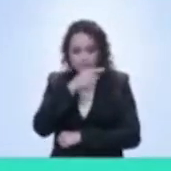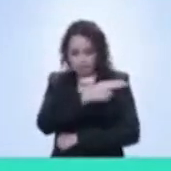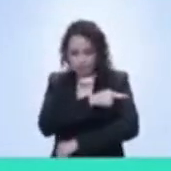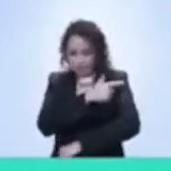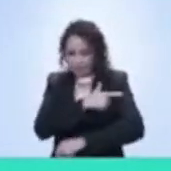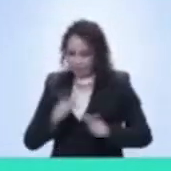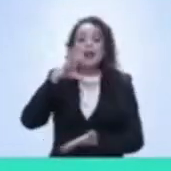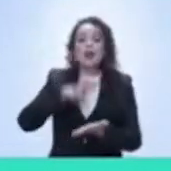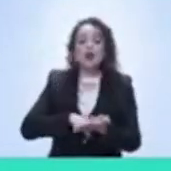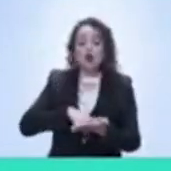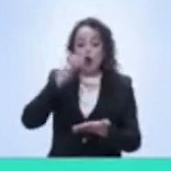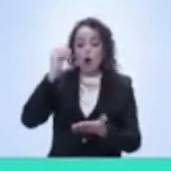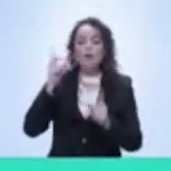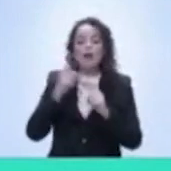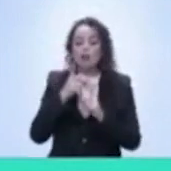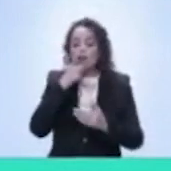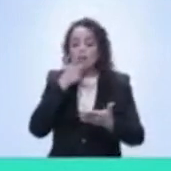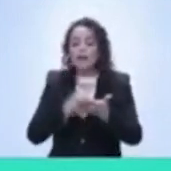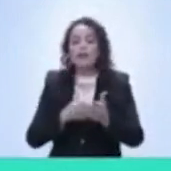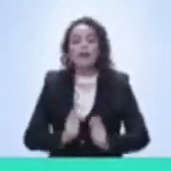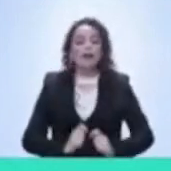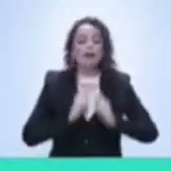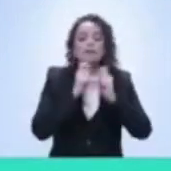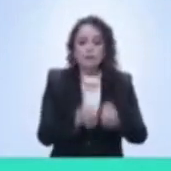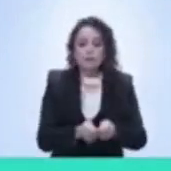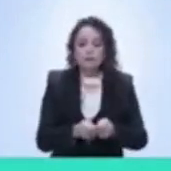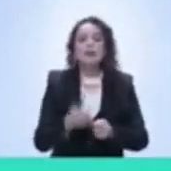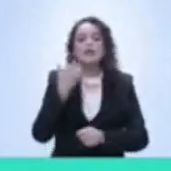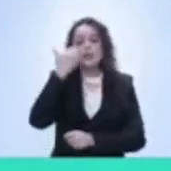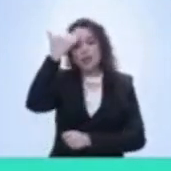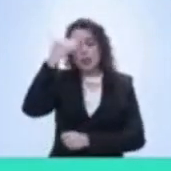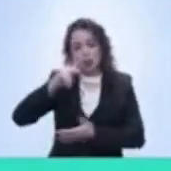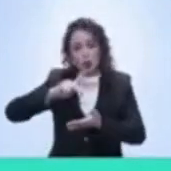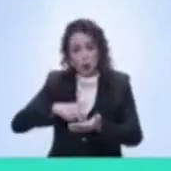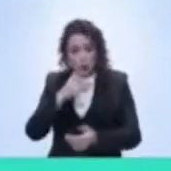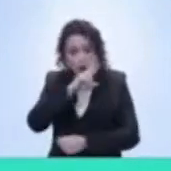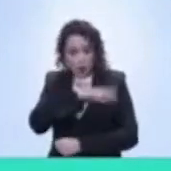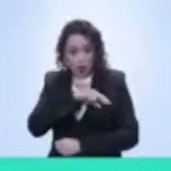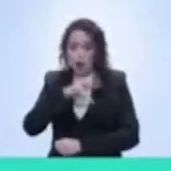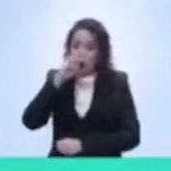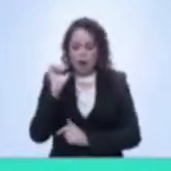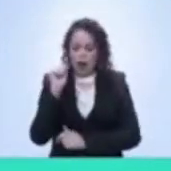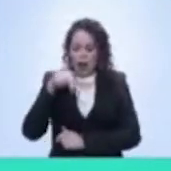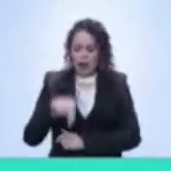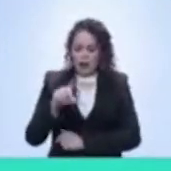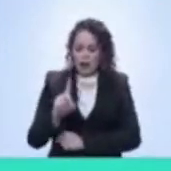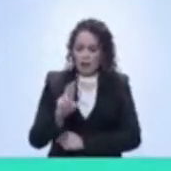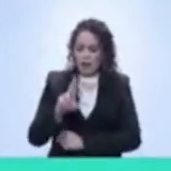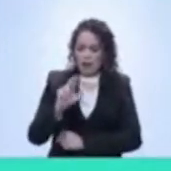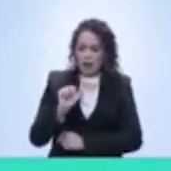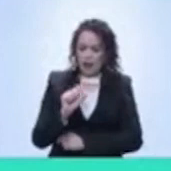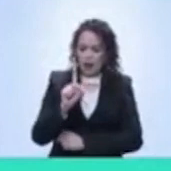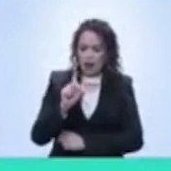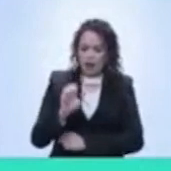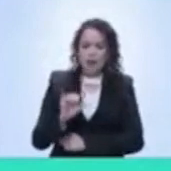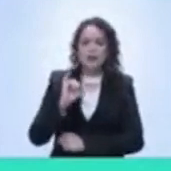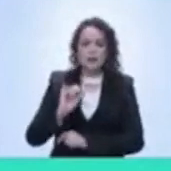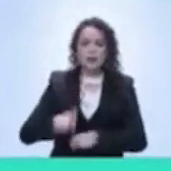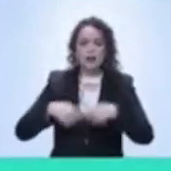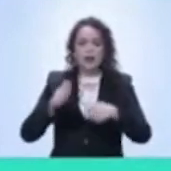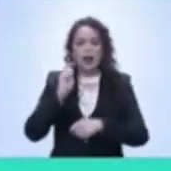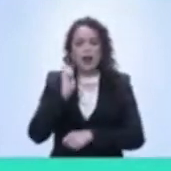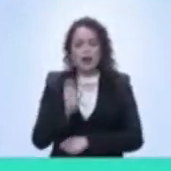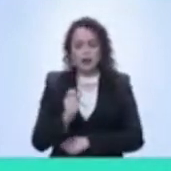de entrega de éstas se informes y otra vez las rentarán o comprarán en con la misma empresa o grupo anda le permitirá la libre